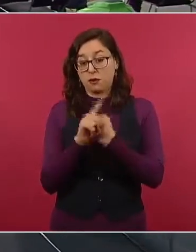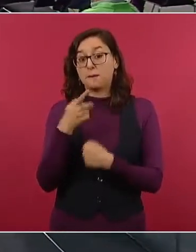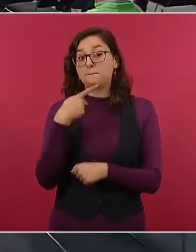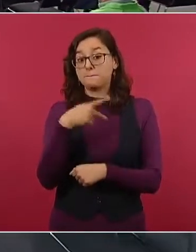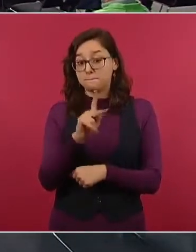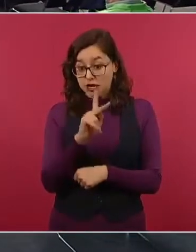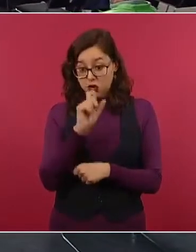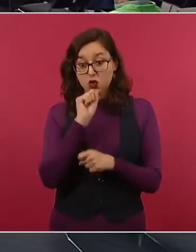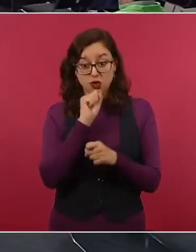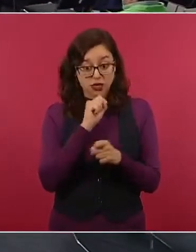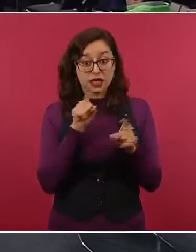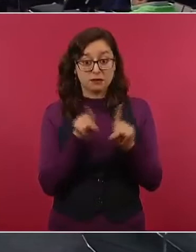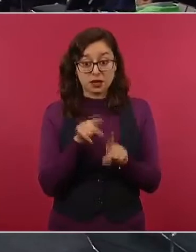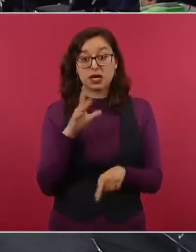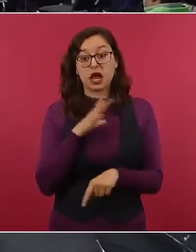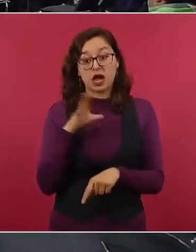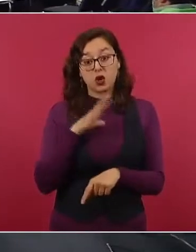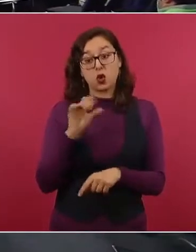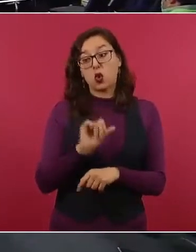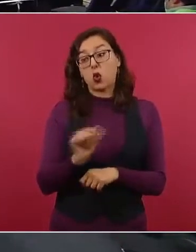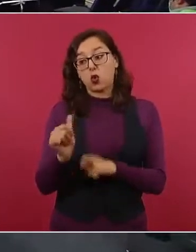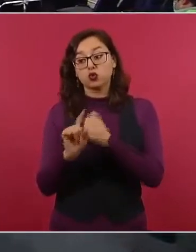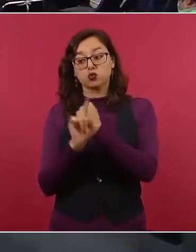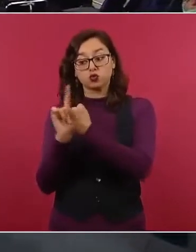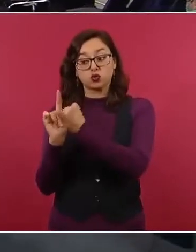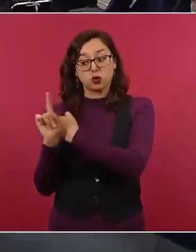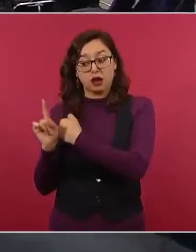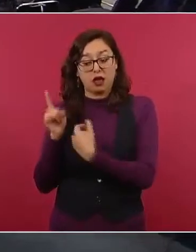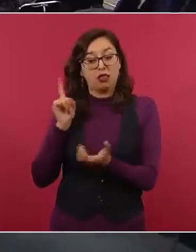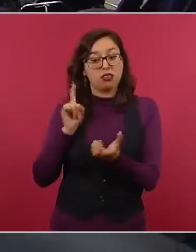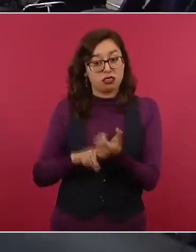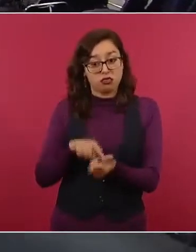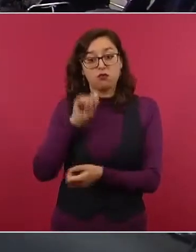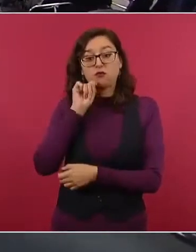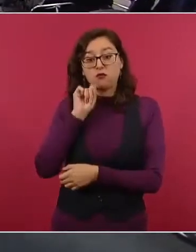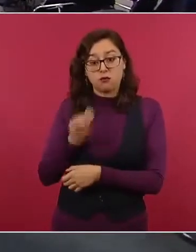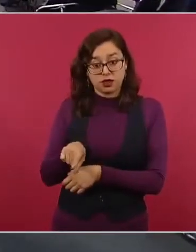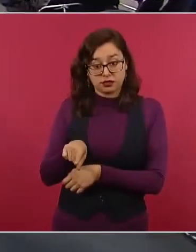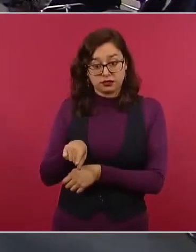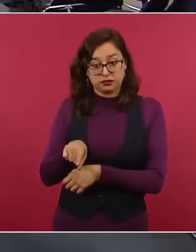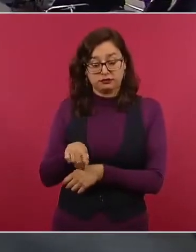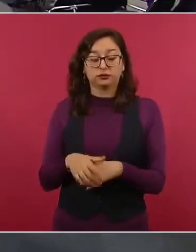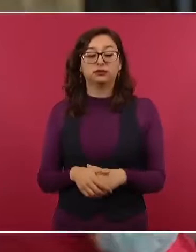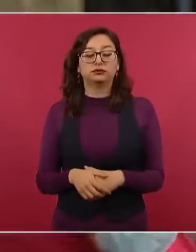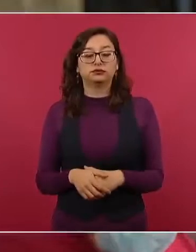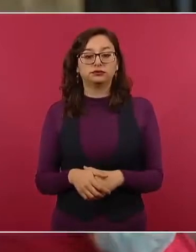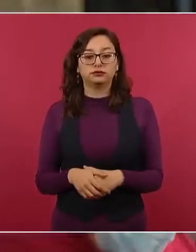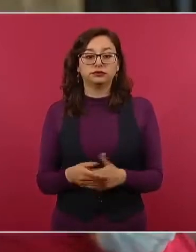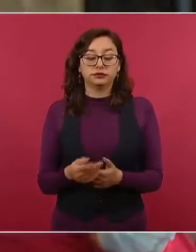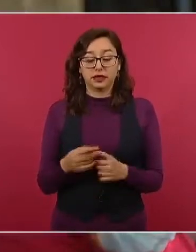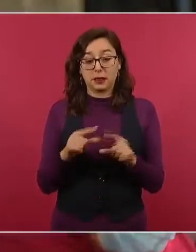un asunto de producción. México, en esto que usted menciona, junto con los países